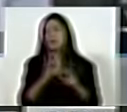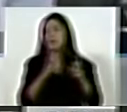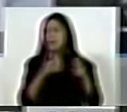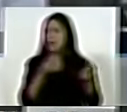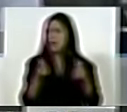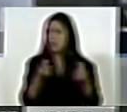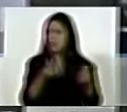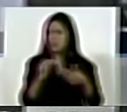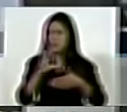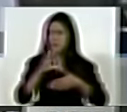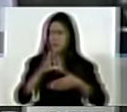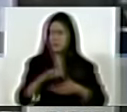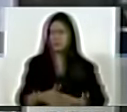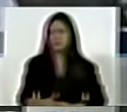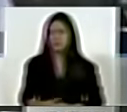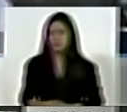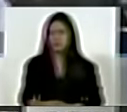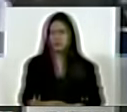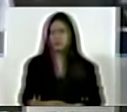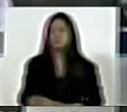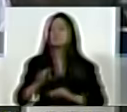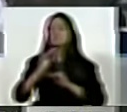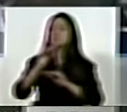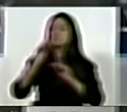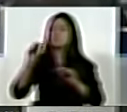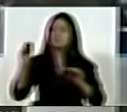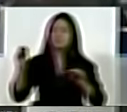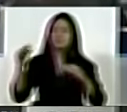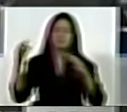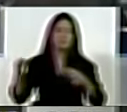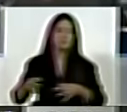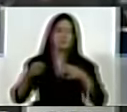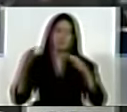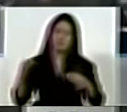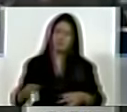de nuestra región. Y el llamado es perentorio,